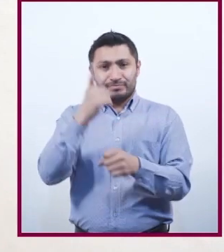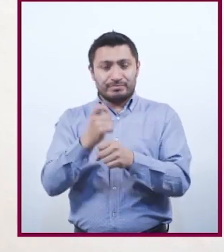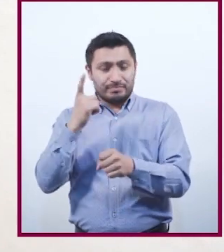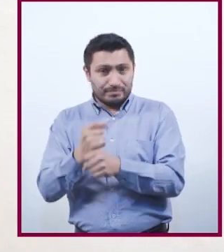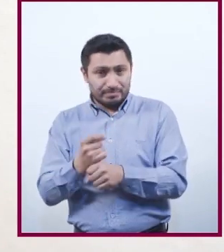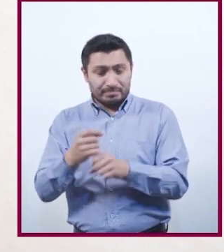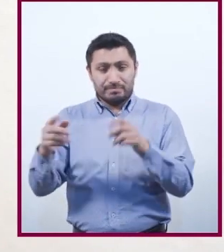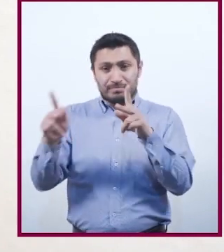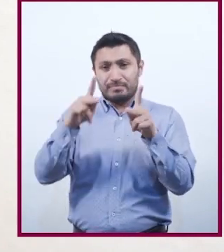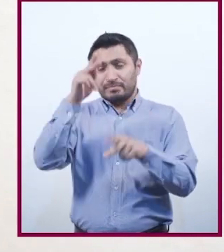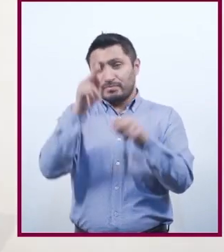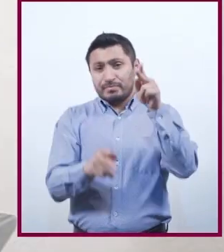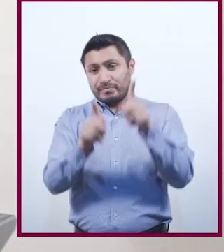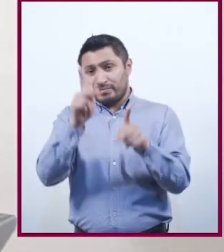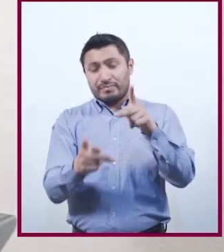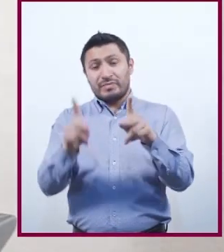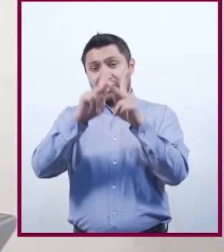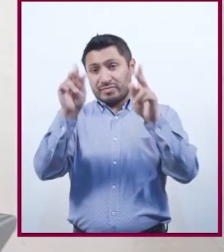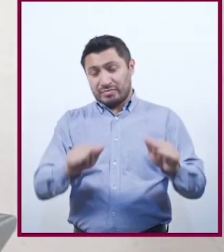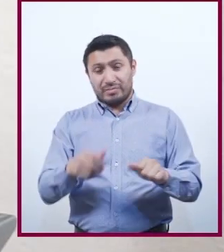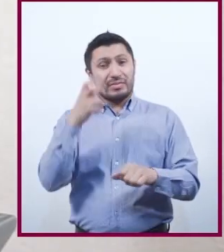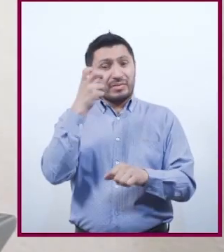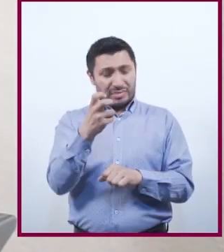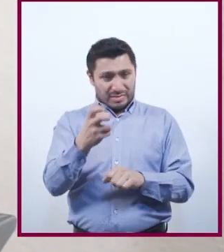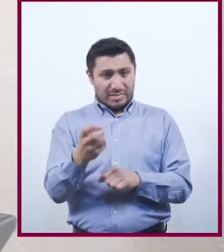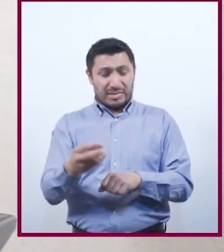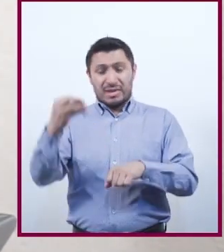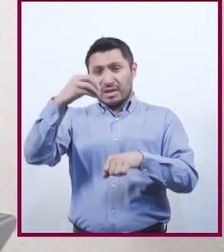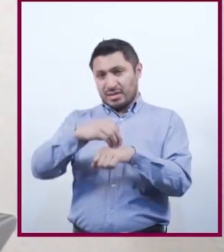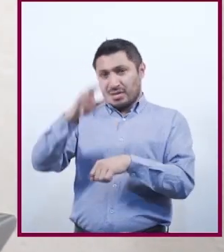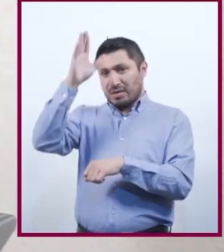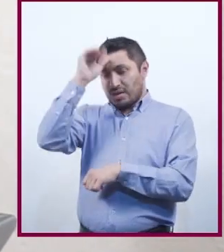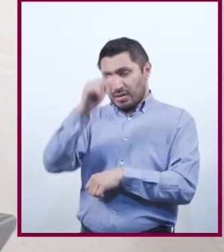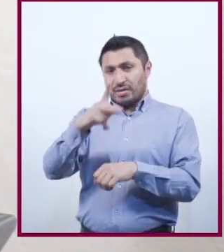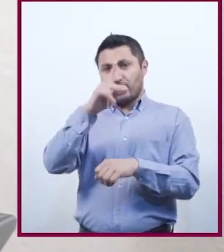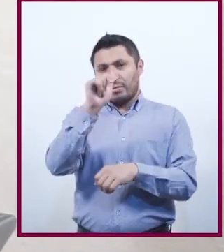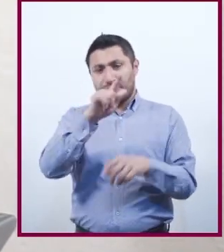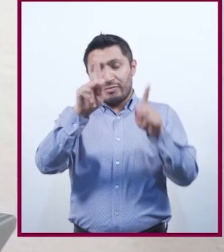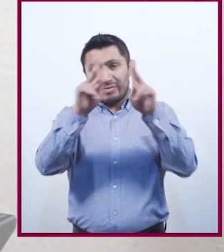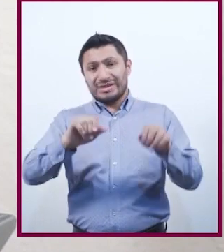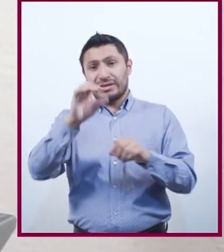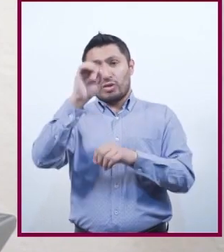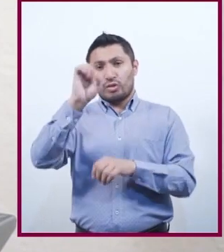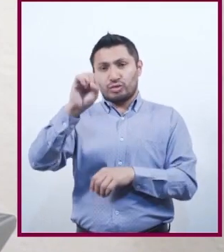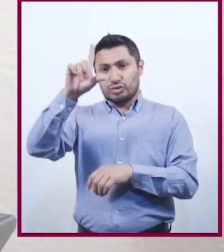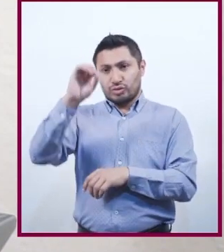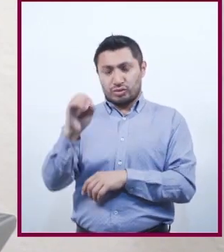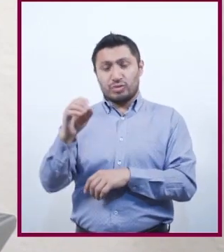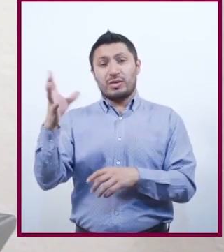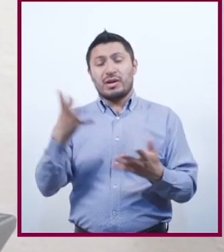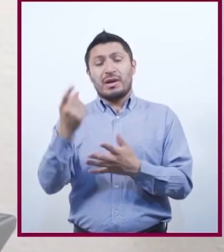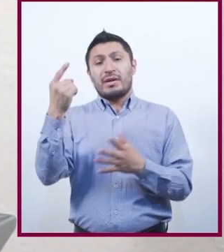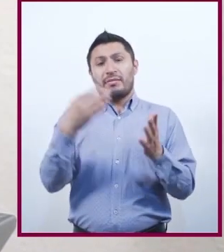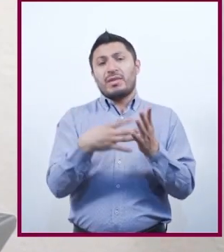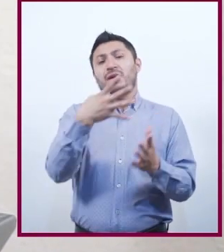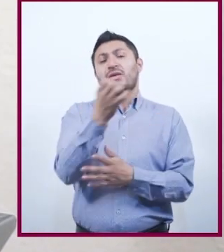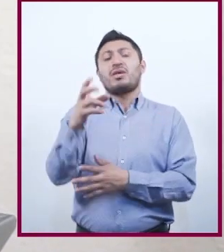las primeras negociaciones de paz. Entre estas negociaciones se encuentran los Acuerdos de Paz de Oslo, realizados